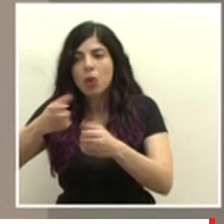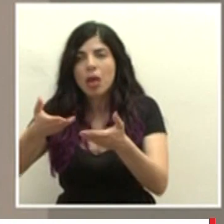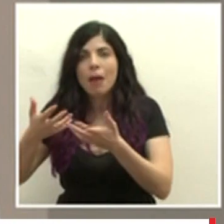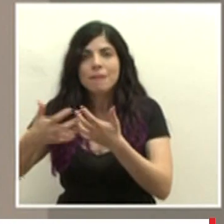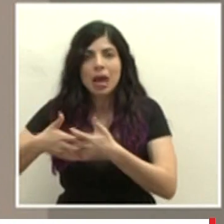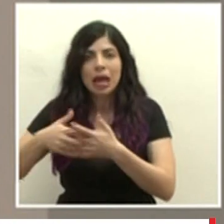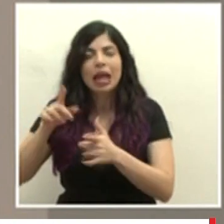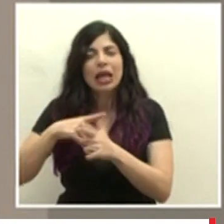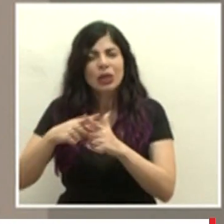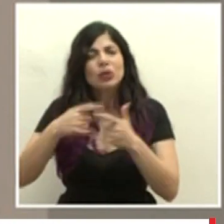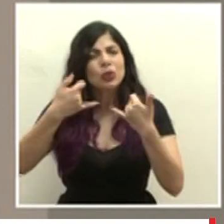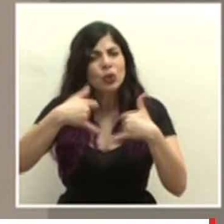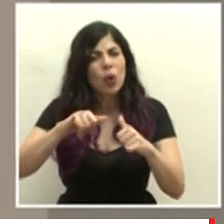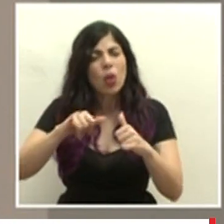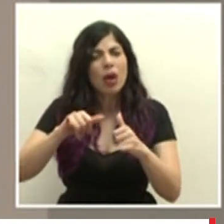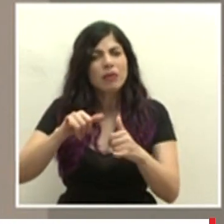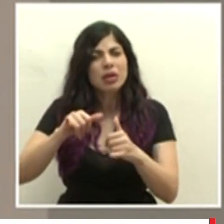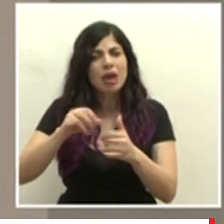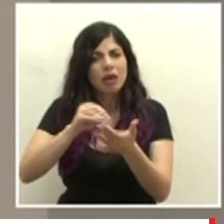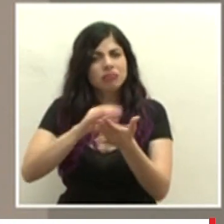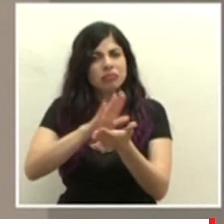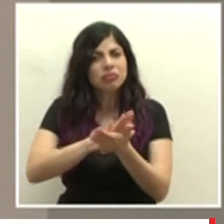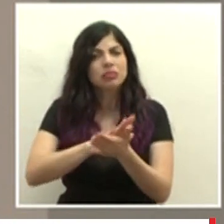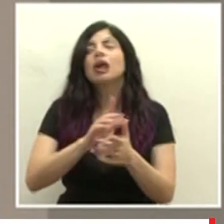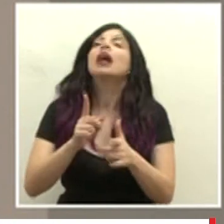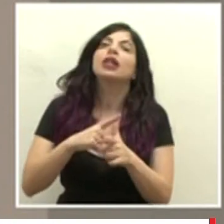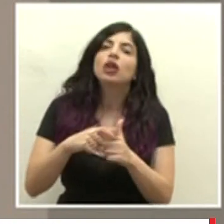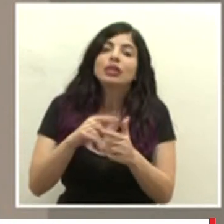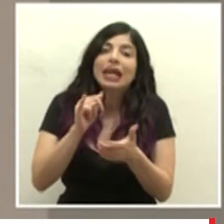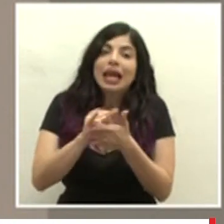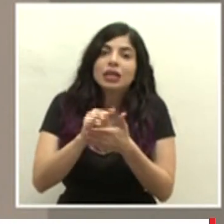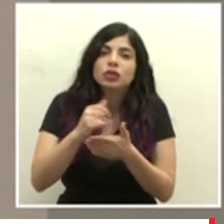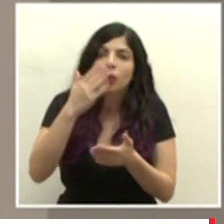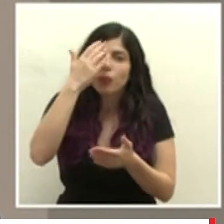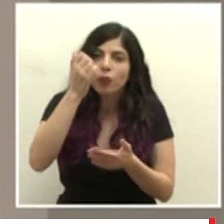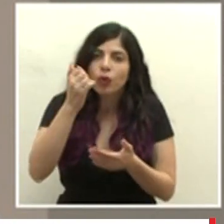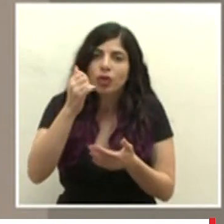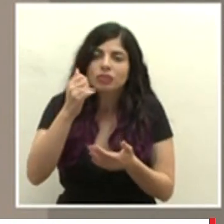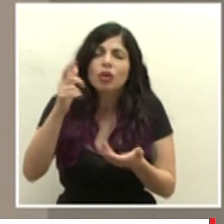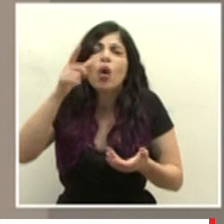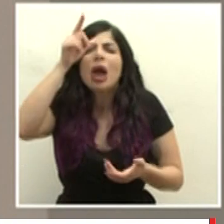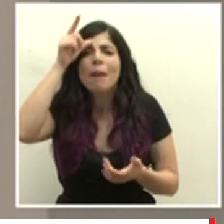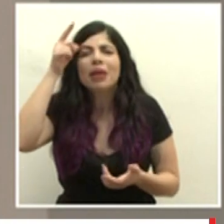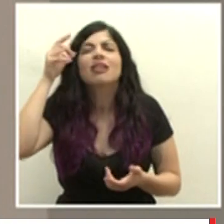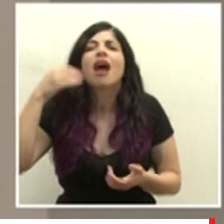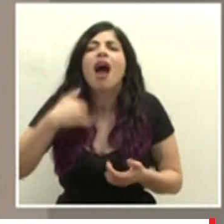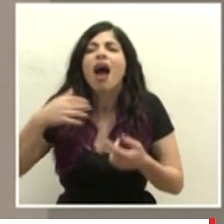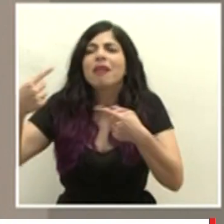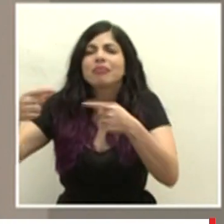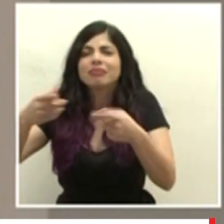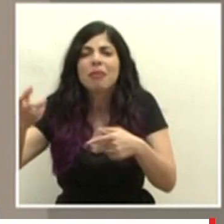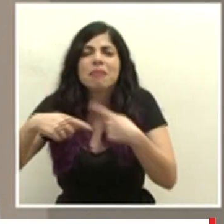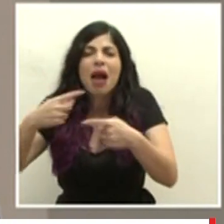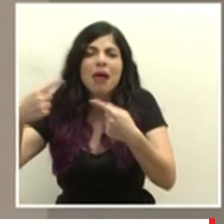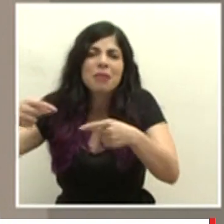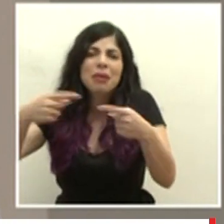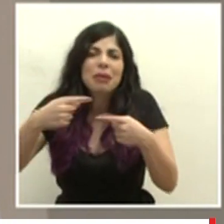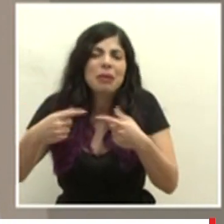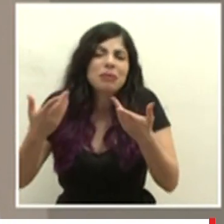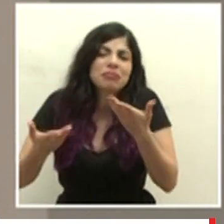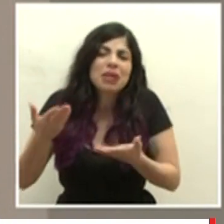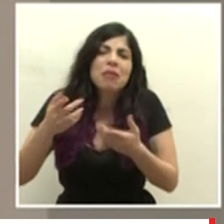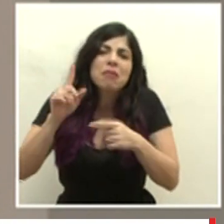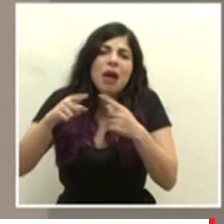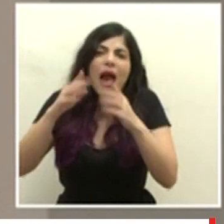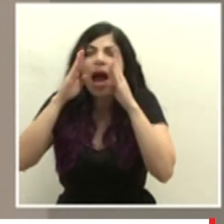que el llamado sigue estando ahí y eso justamente es con respecto al asunto. Y claro que van a haber conflictos, se van a dar conflictos y eventualmente tendrán